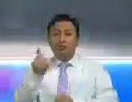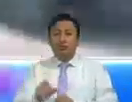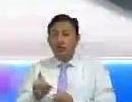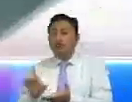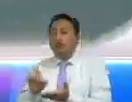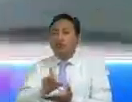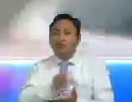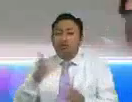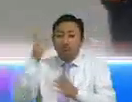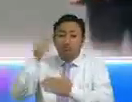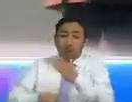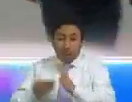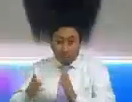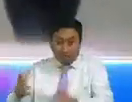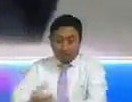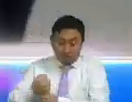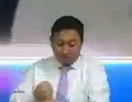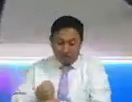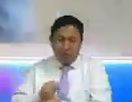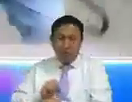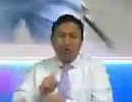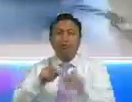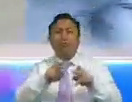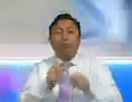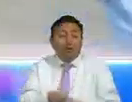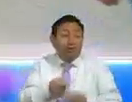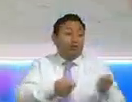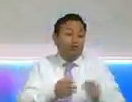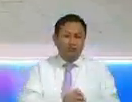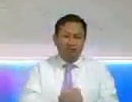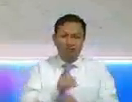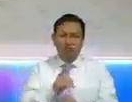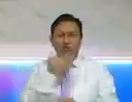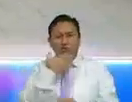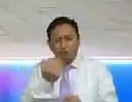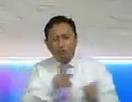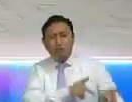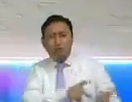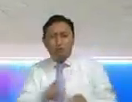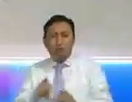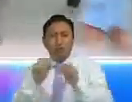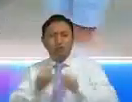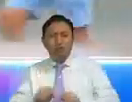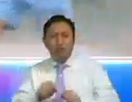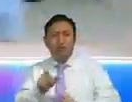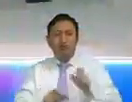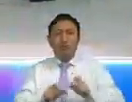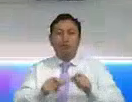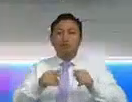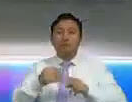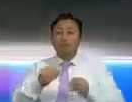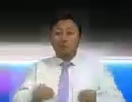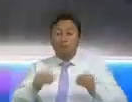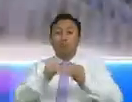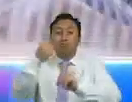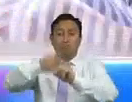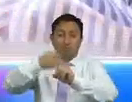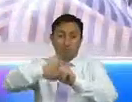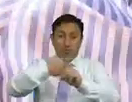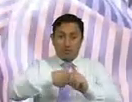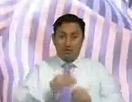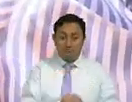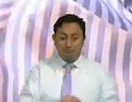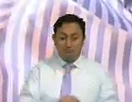sancionarlos o seguir dando autorizaciones sino una correcta planificación que amplíe el número de mercados en la ciudad del